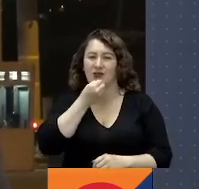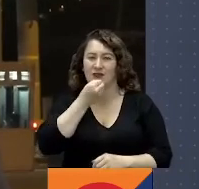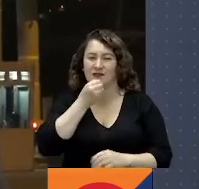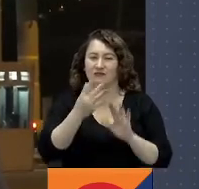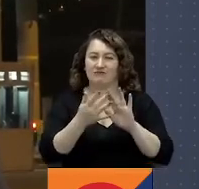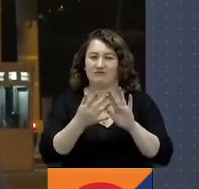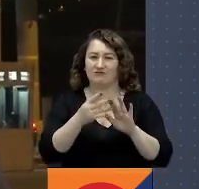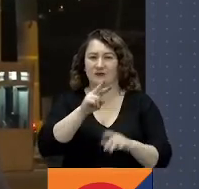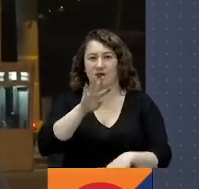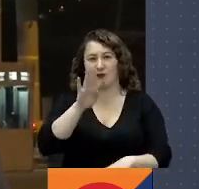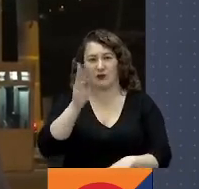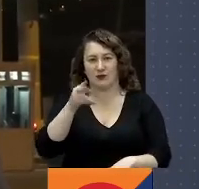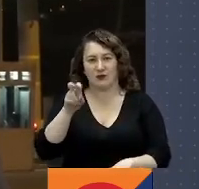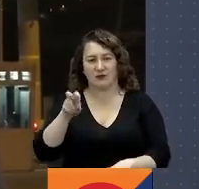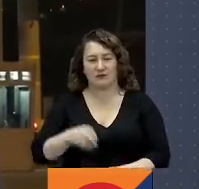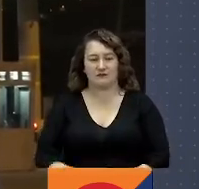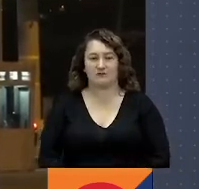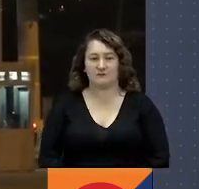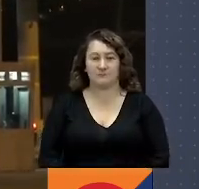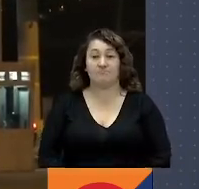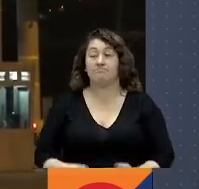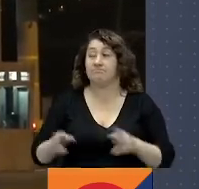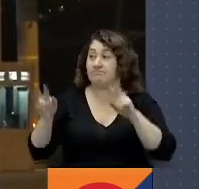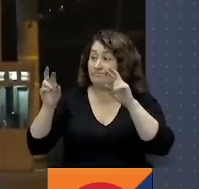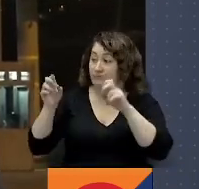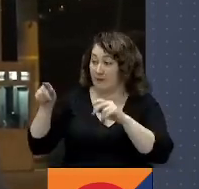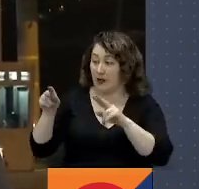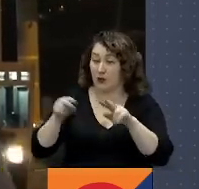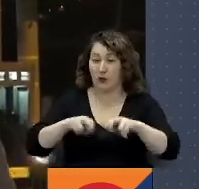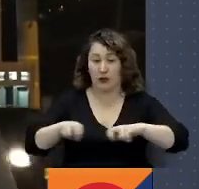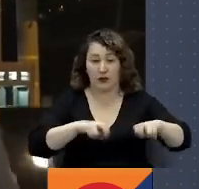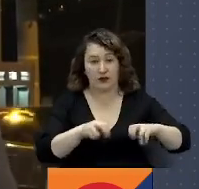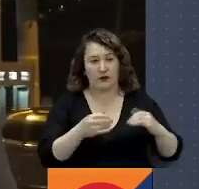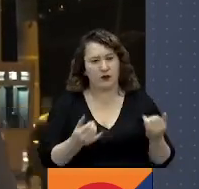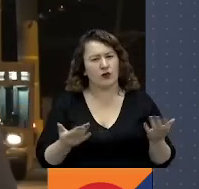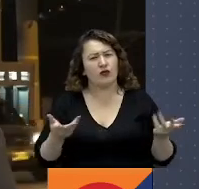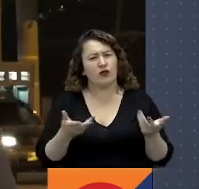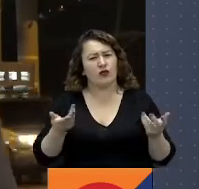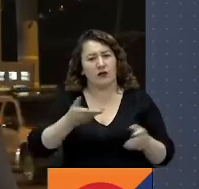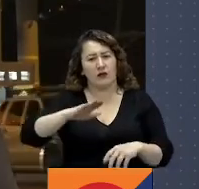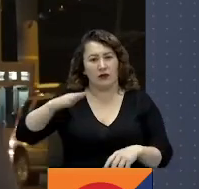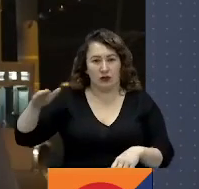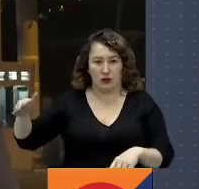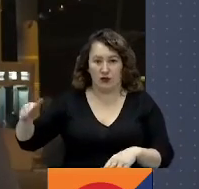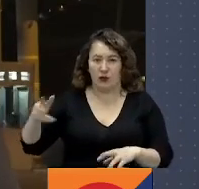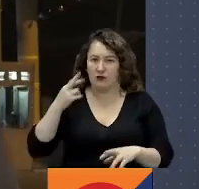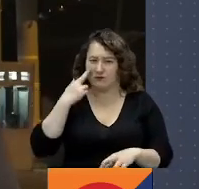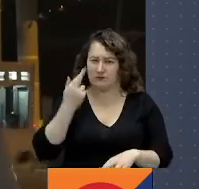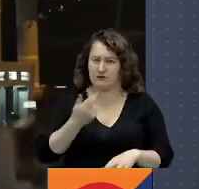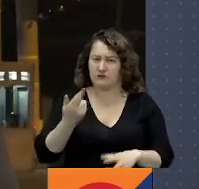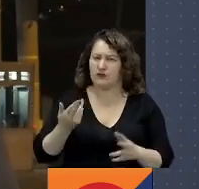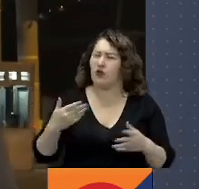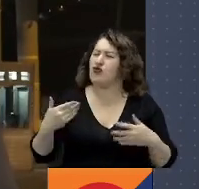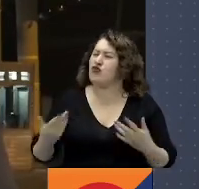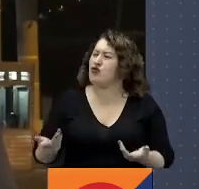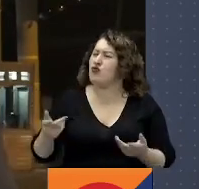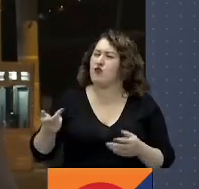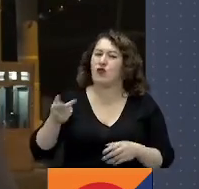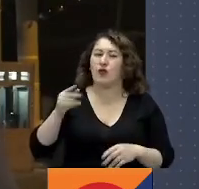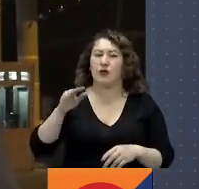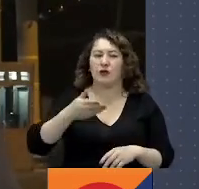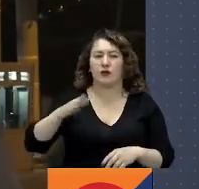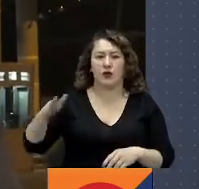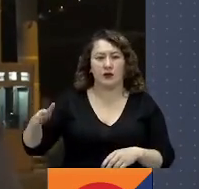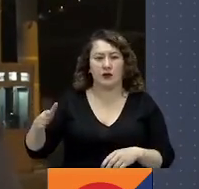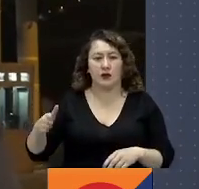Gracias, Edwin. Y hablando precisamente de movilidad, vámonos a Antioquia. Revisemos cómo están las carreteras de este departamento. Ismael Tobón, está